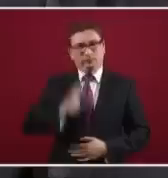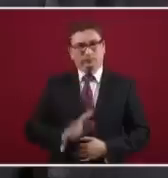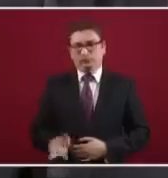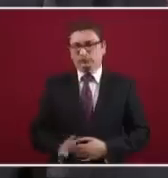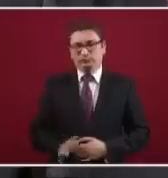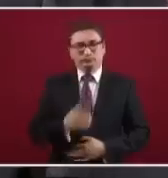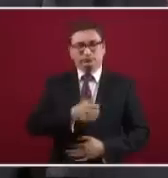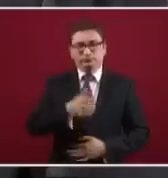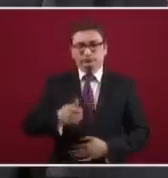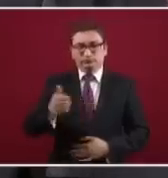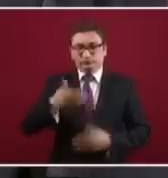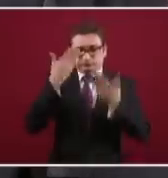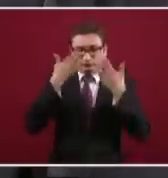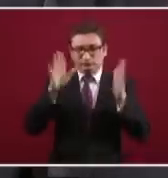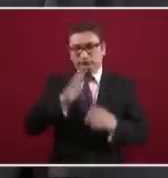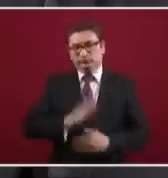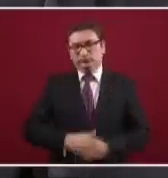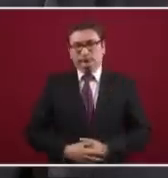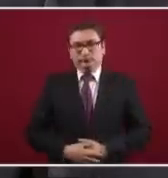de cada quien,